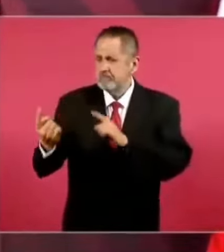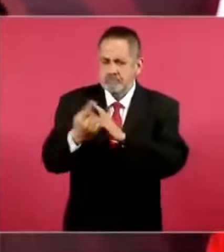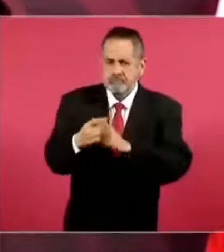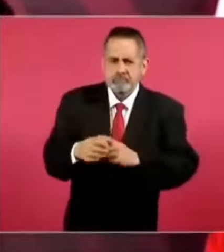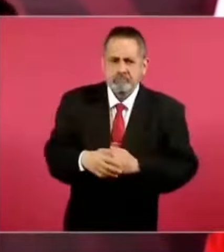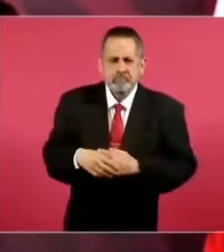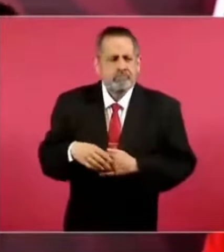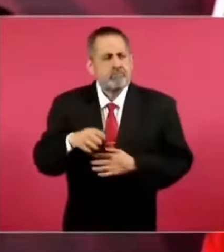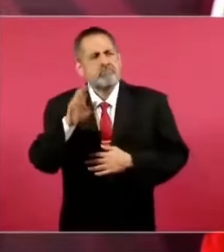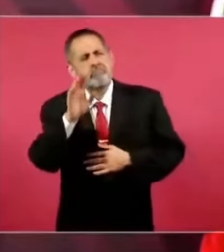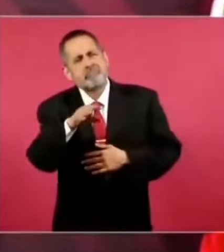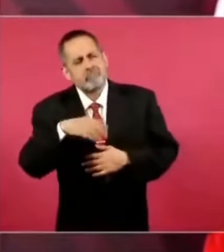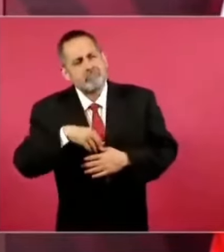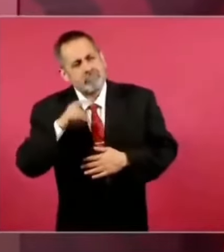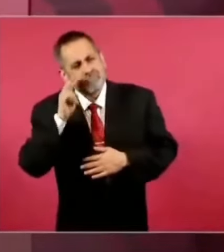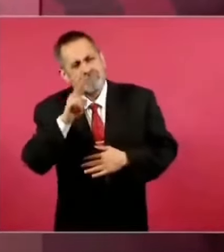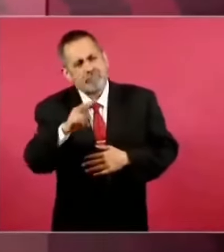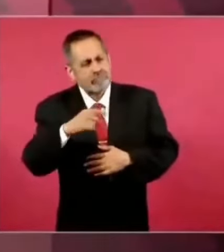yo viví